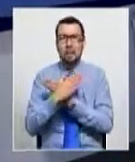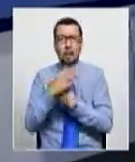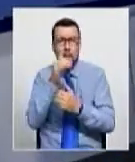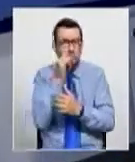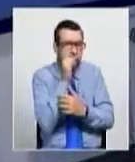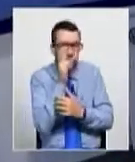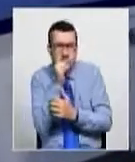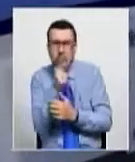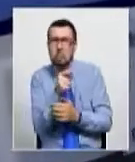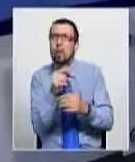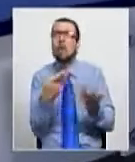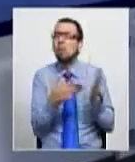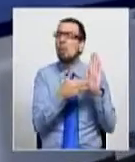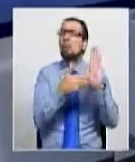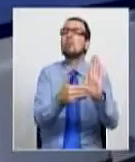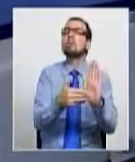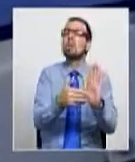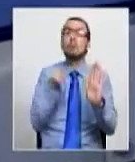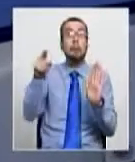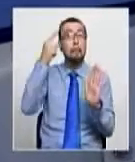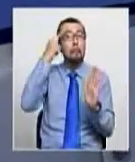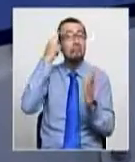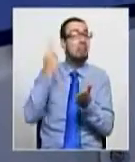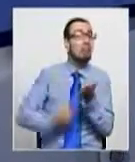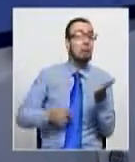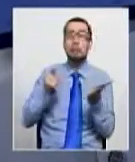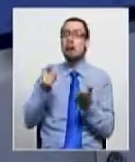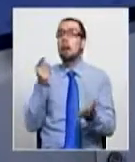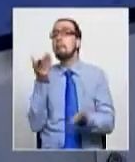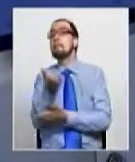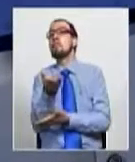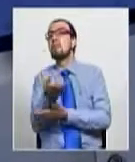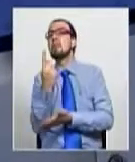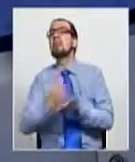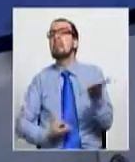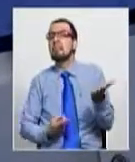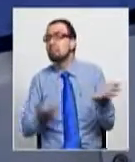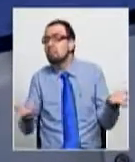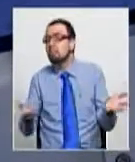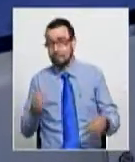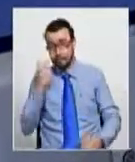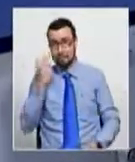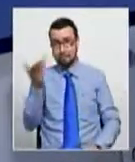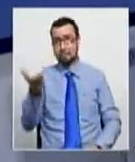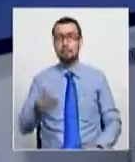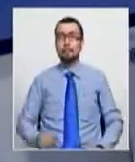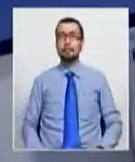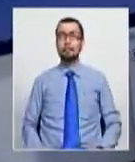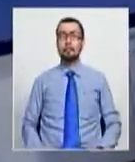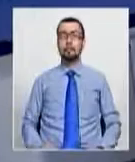de las farc qué opina la gente y que proponen nuestros ciudadanos de la región